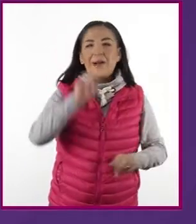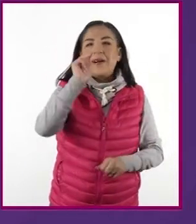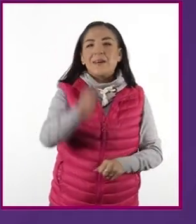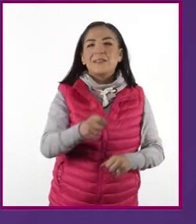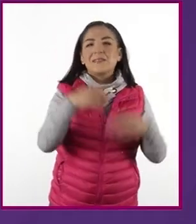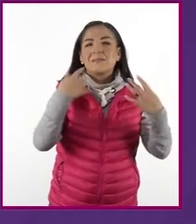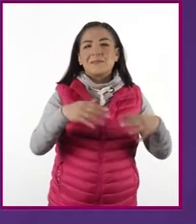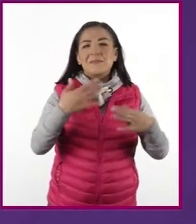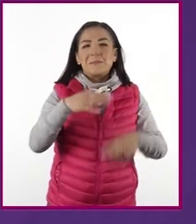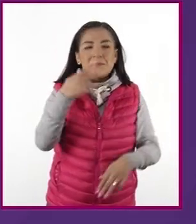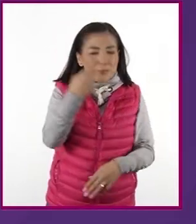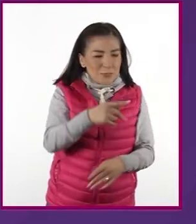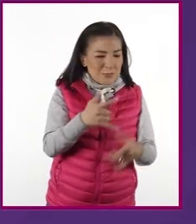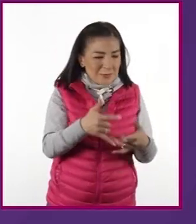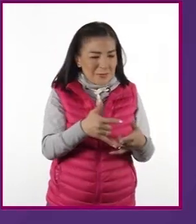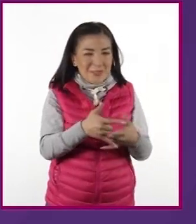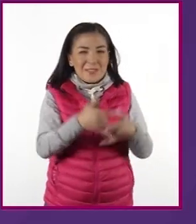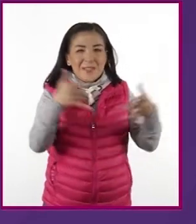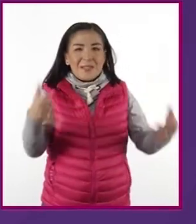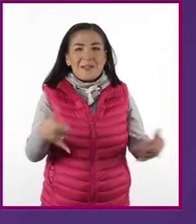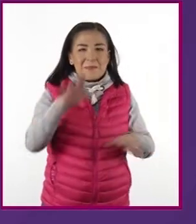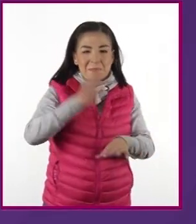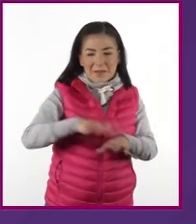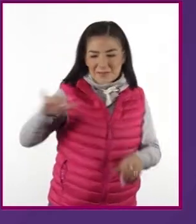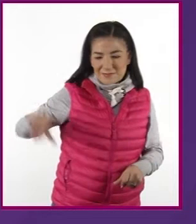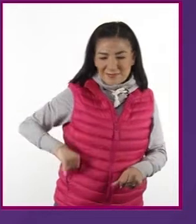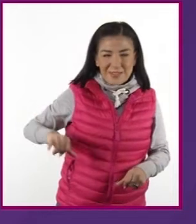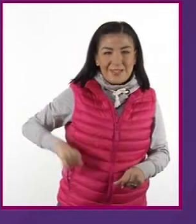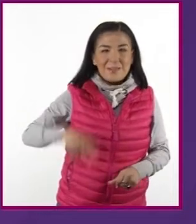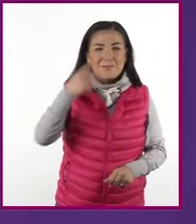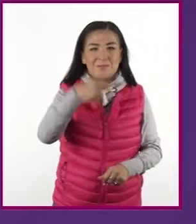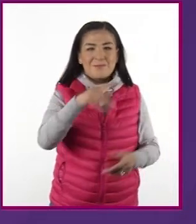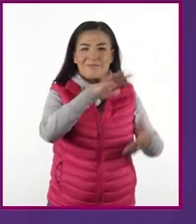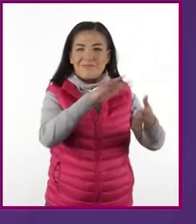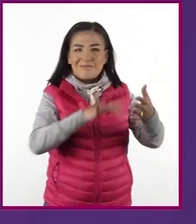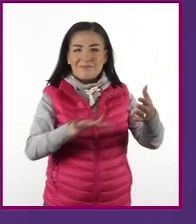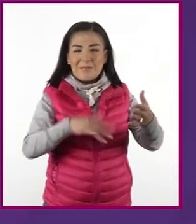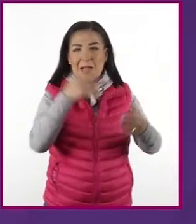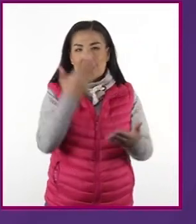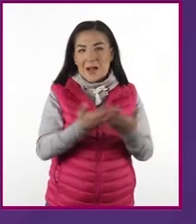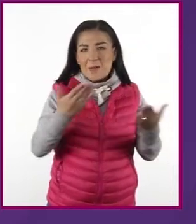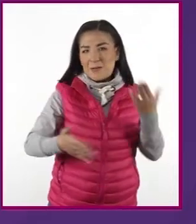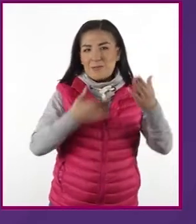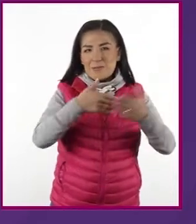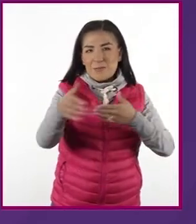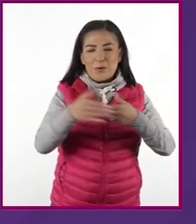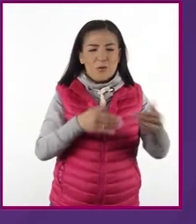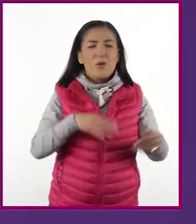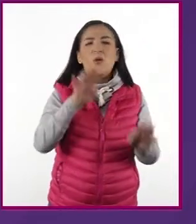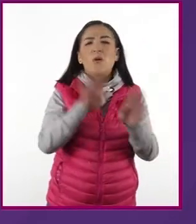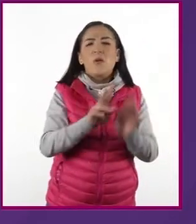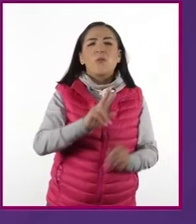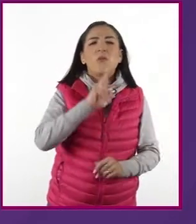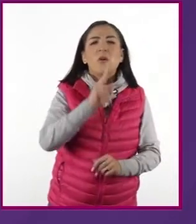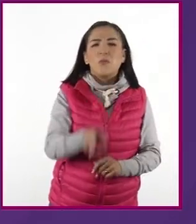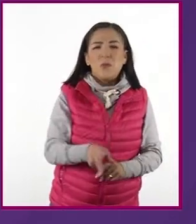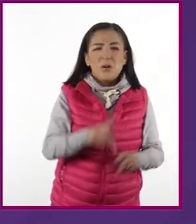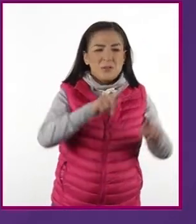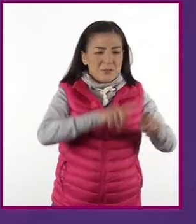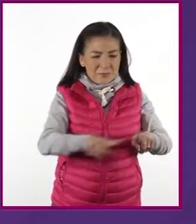literatura contemporánea. La sorprendente variedad de voces que integran el conjunto de la